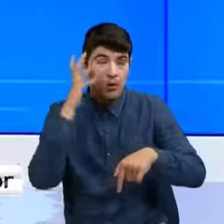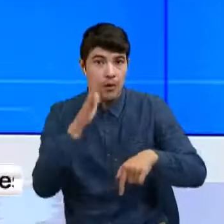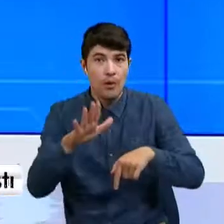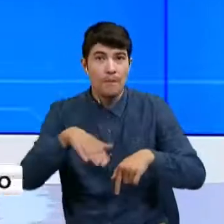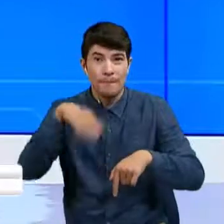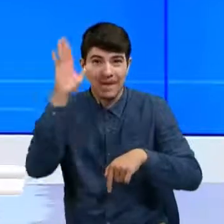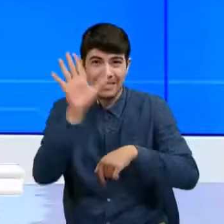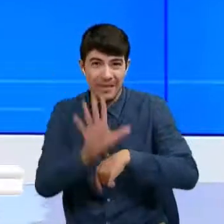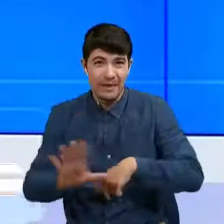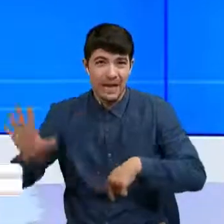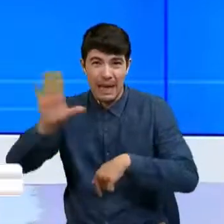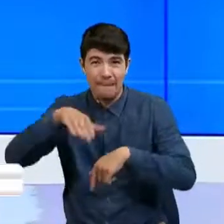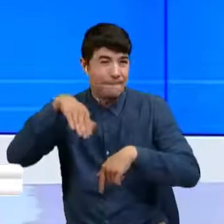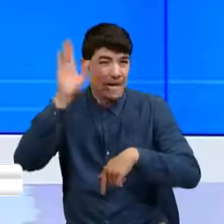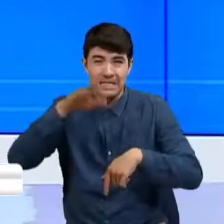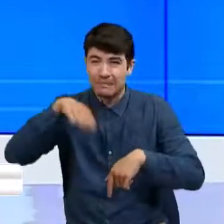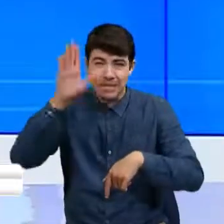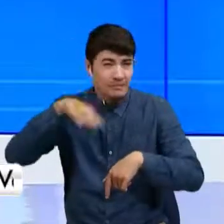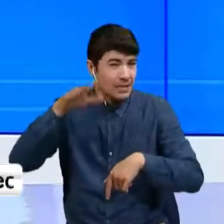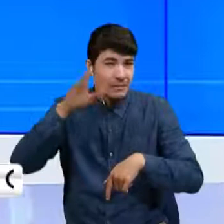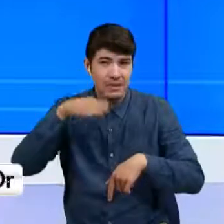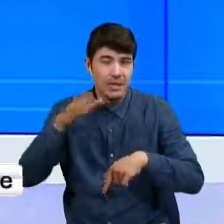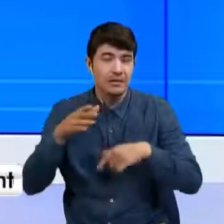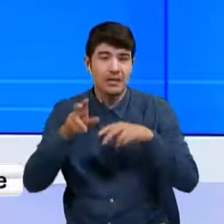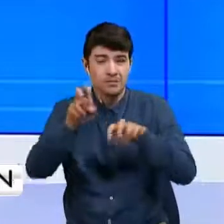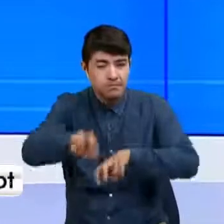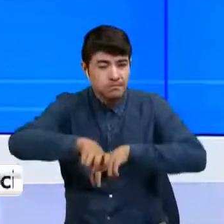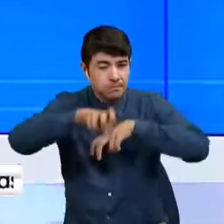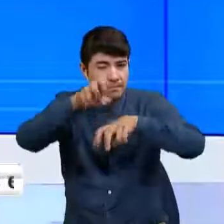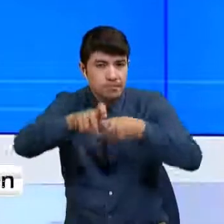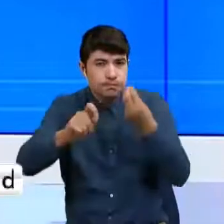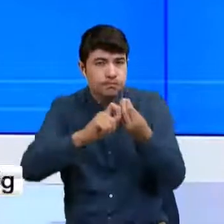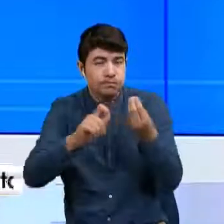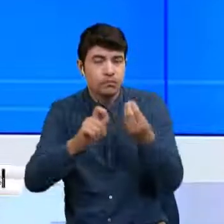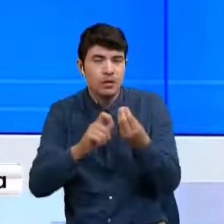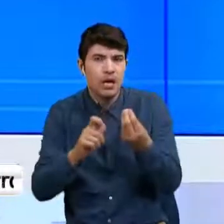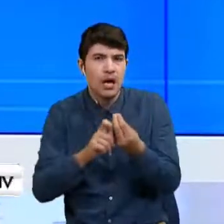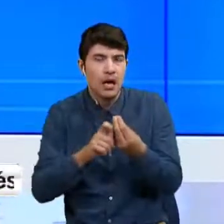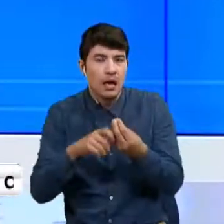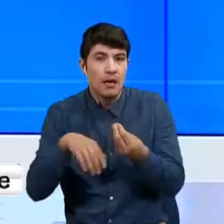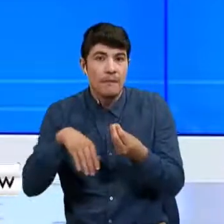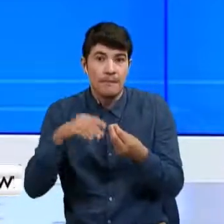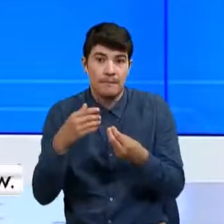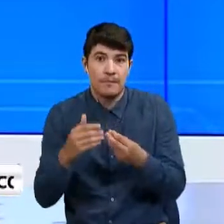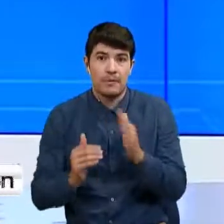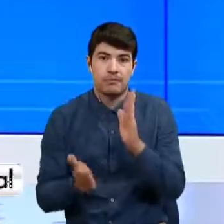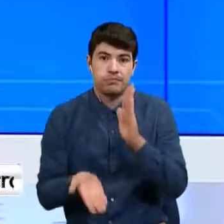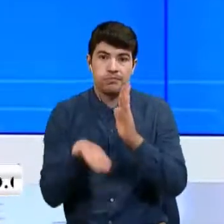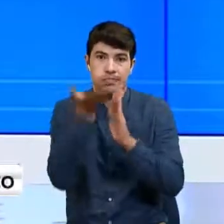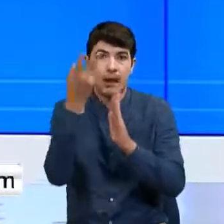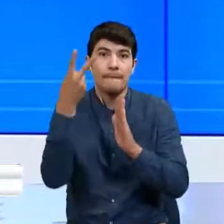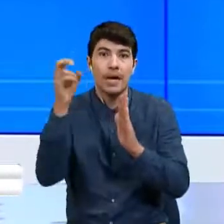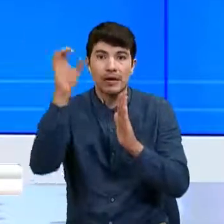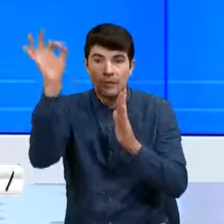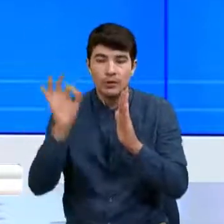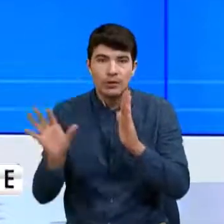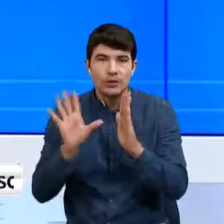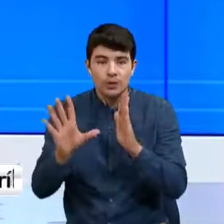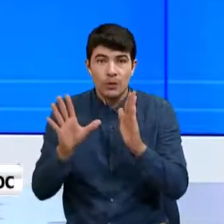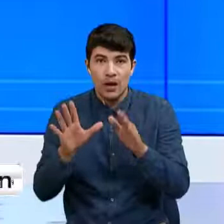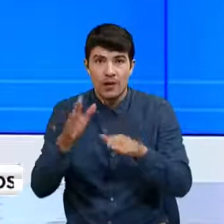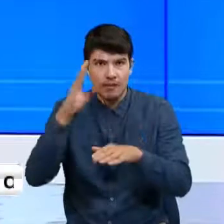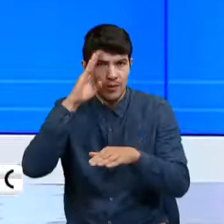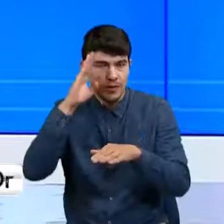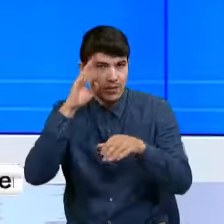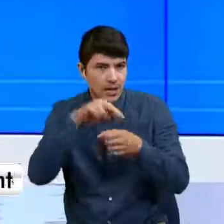departamentos del país con más presencia de cultivos ilícitos al aumentar en más del 20% las autoridades de la región ya iniciaron